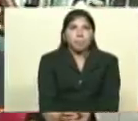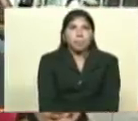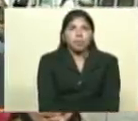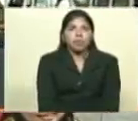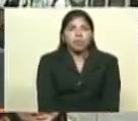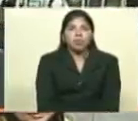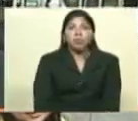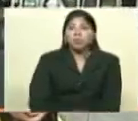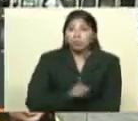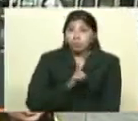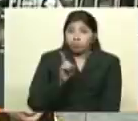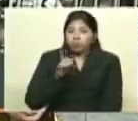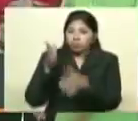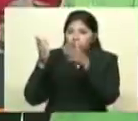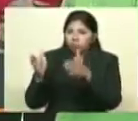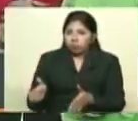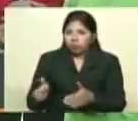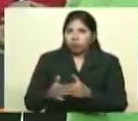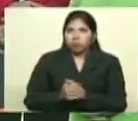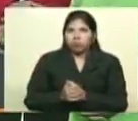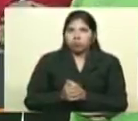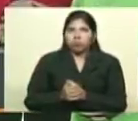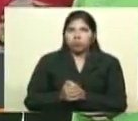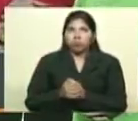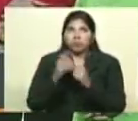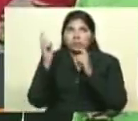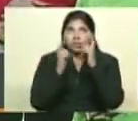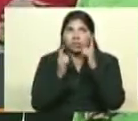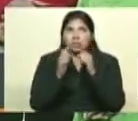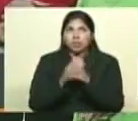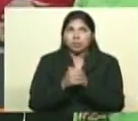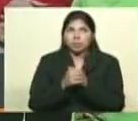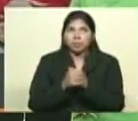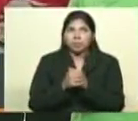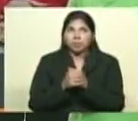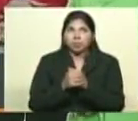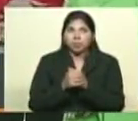que levantó la raíz,